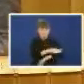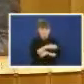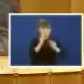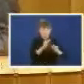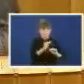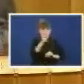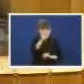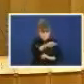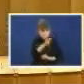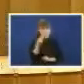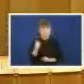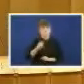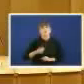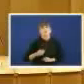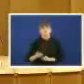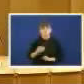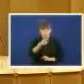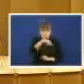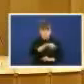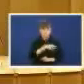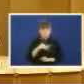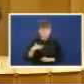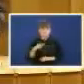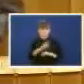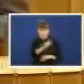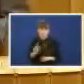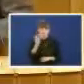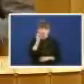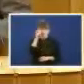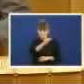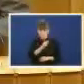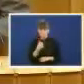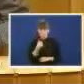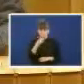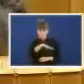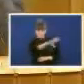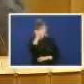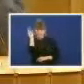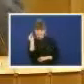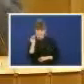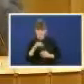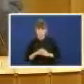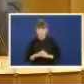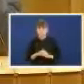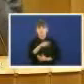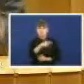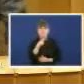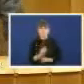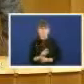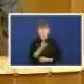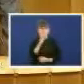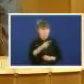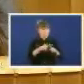que vostedes ofrece os galegos e as galegas cando fala. E entendo señor Feijó entendo que non lle guste ver a